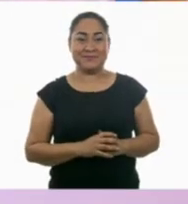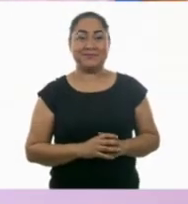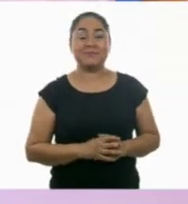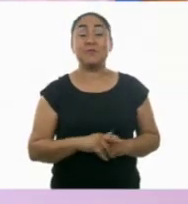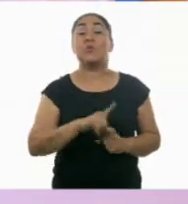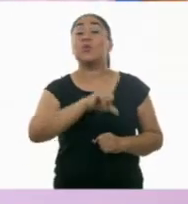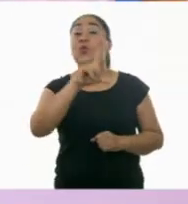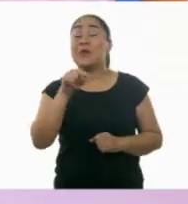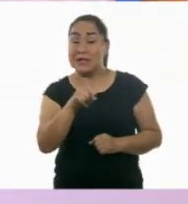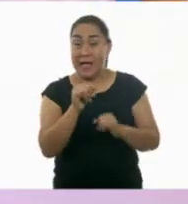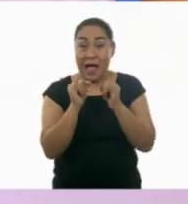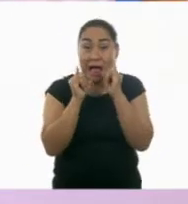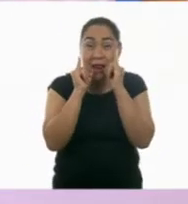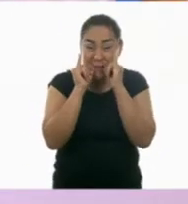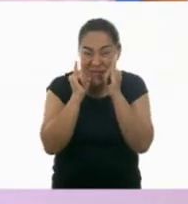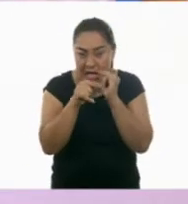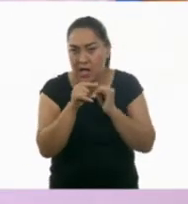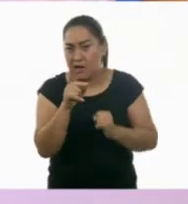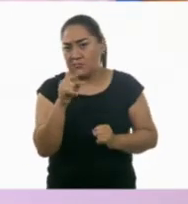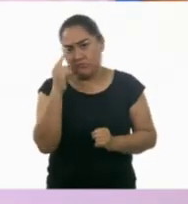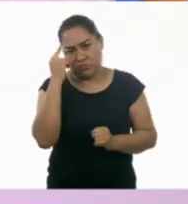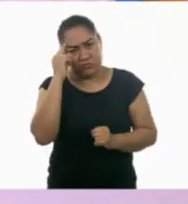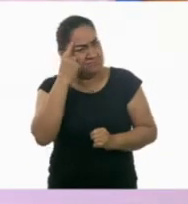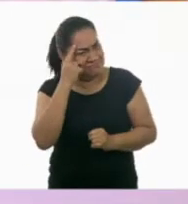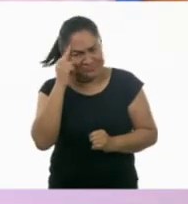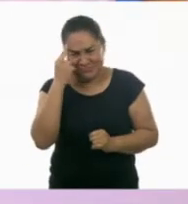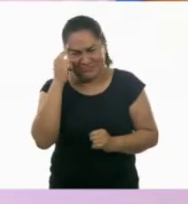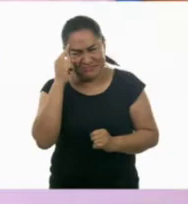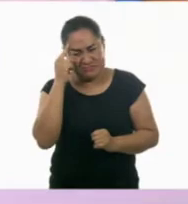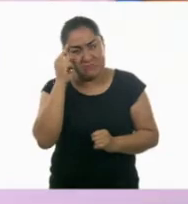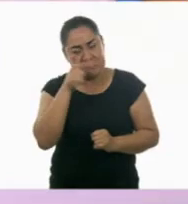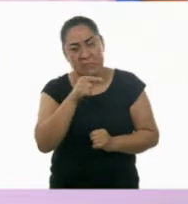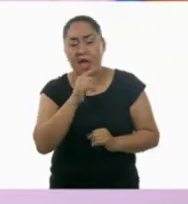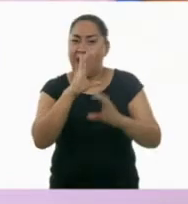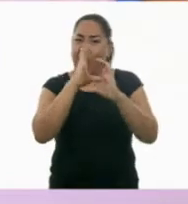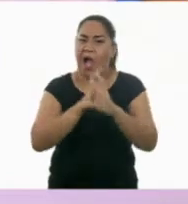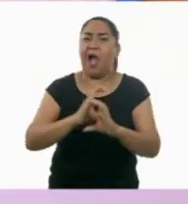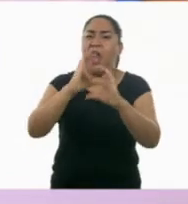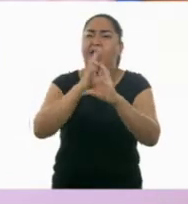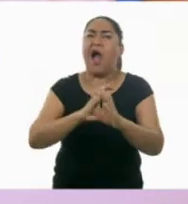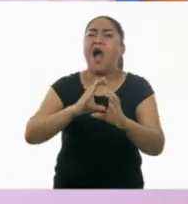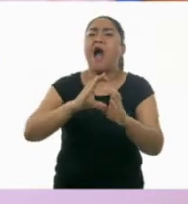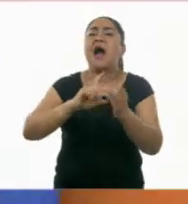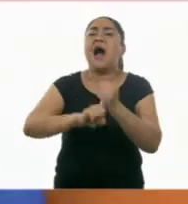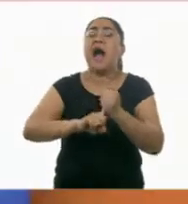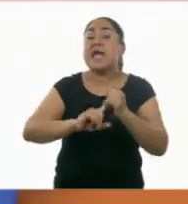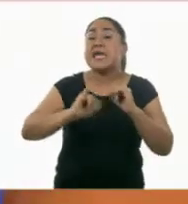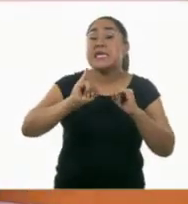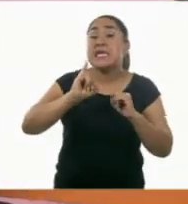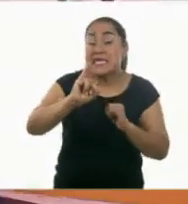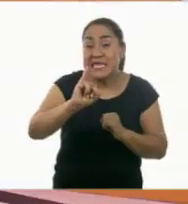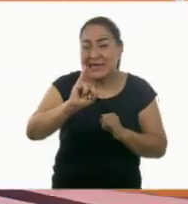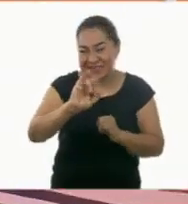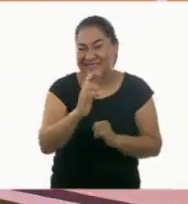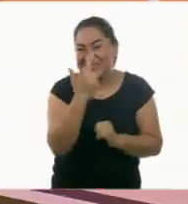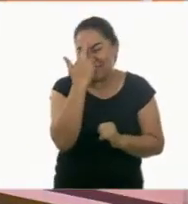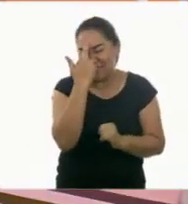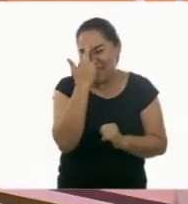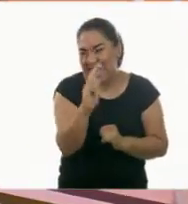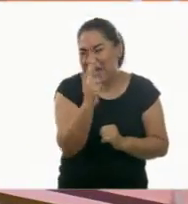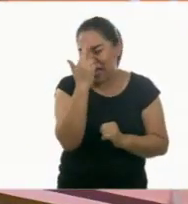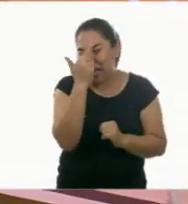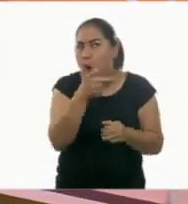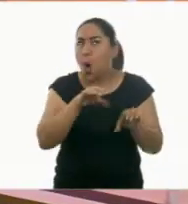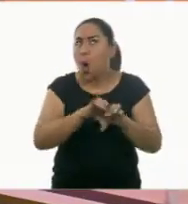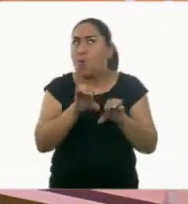Y entonces este jabalí que estaba enojado cantaba con I. ¿Se acuerdan del ejercicio pasado? ¿Cómo habrá cantado